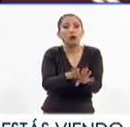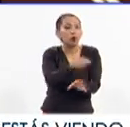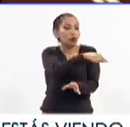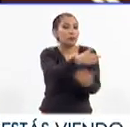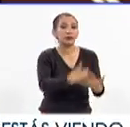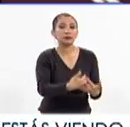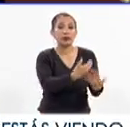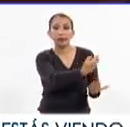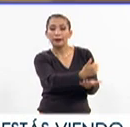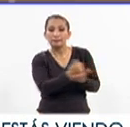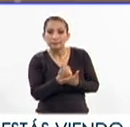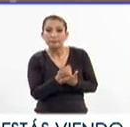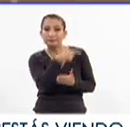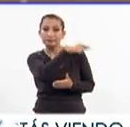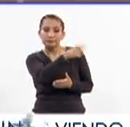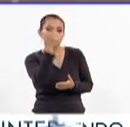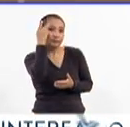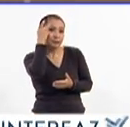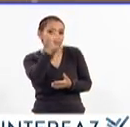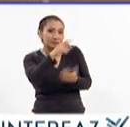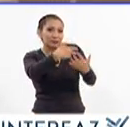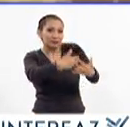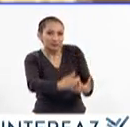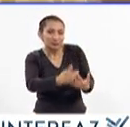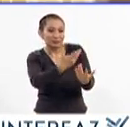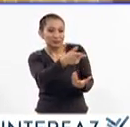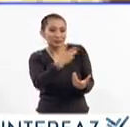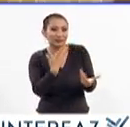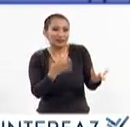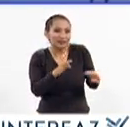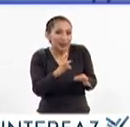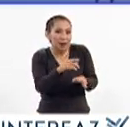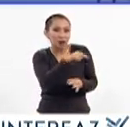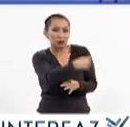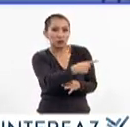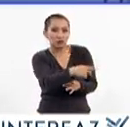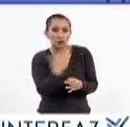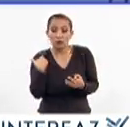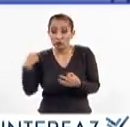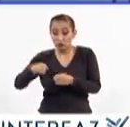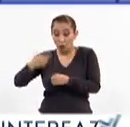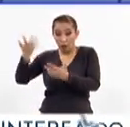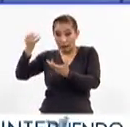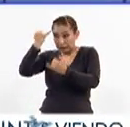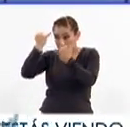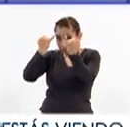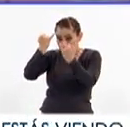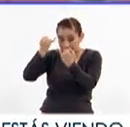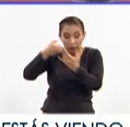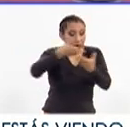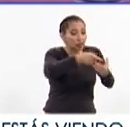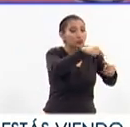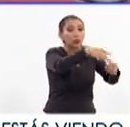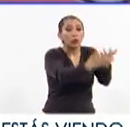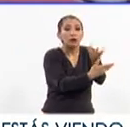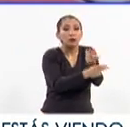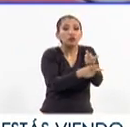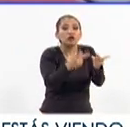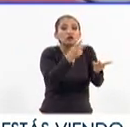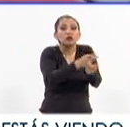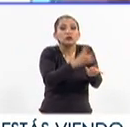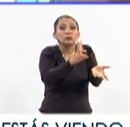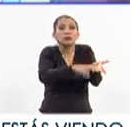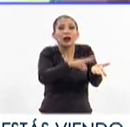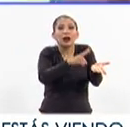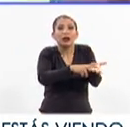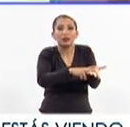universidades. Esta es la labor del empresario, la labor del industrial, es la labor de organizaciones civiles o de organizaciones que generan productos con